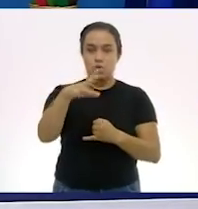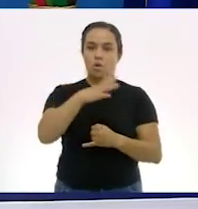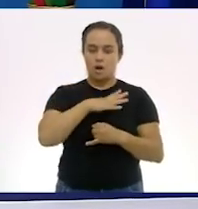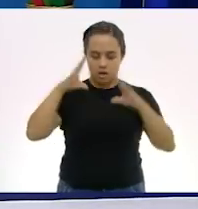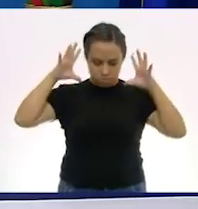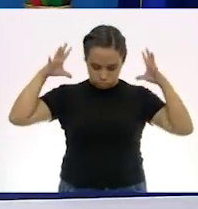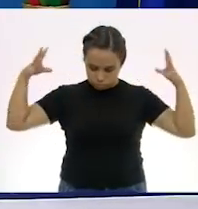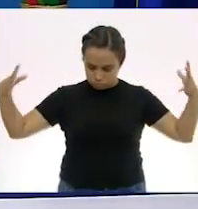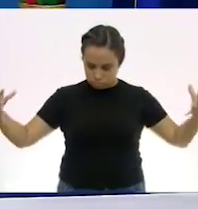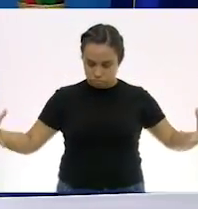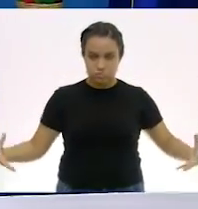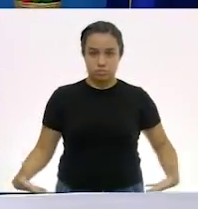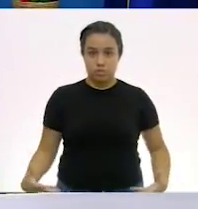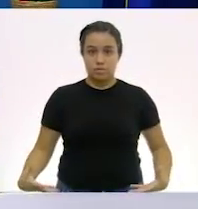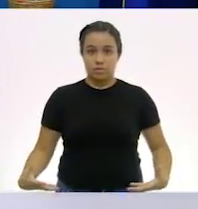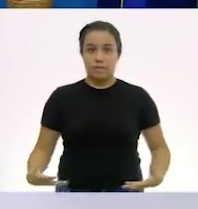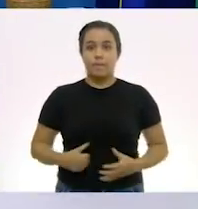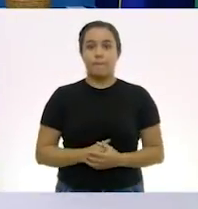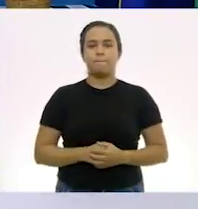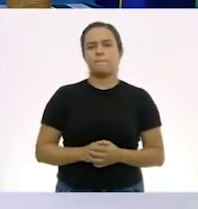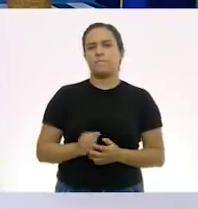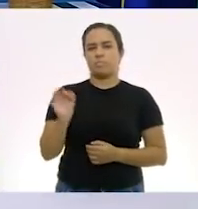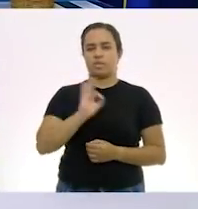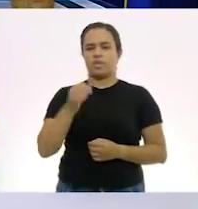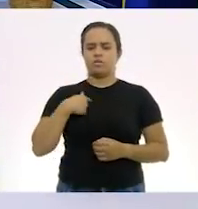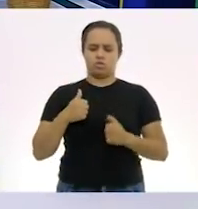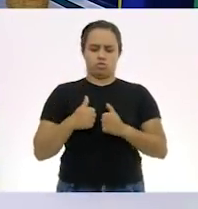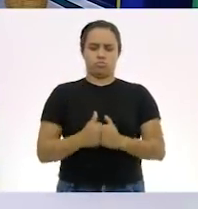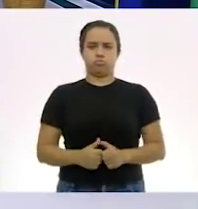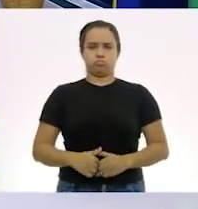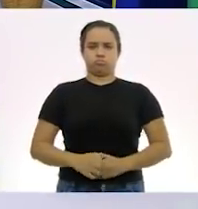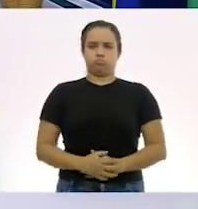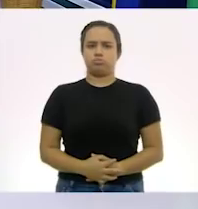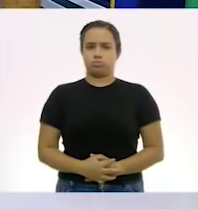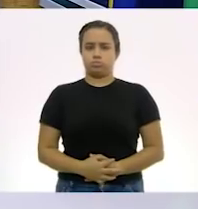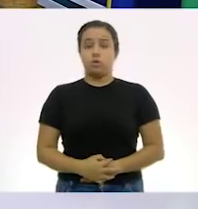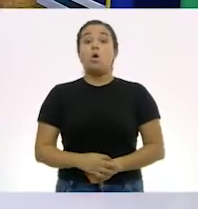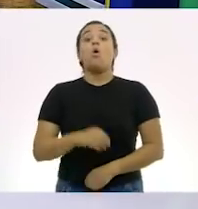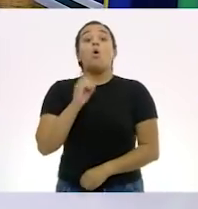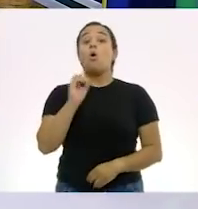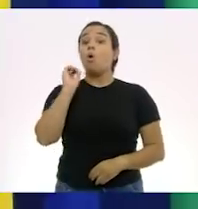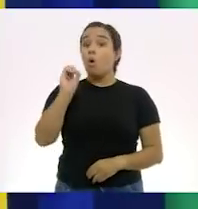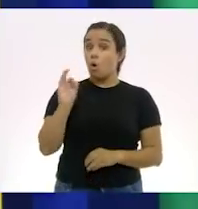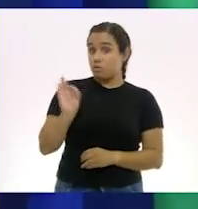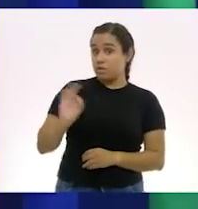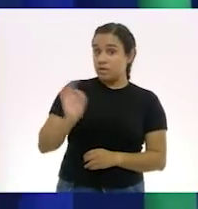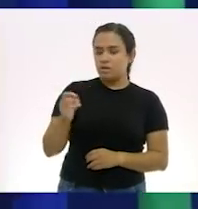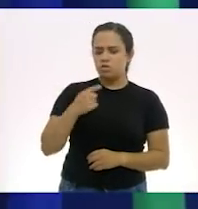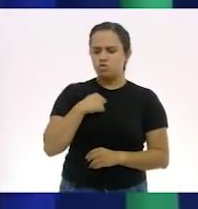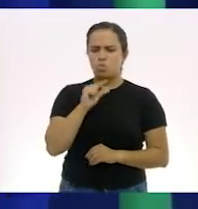izquierda, diagonal derecha adelante, diagonal izquierda atrás,